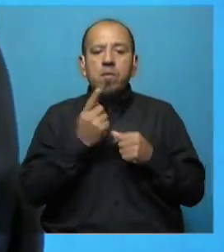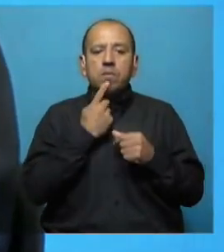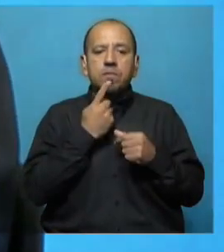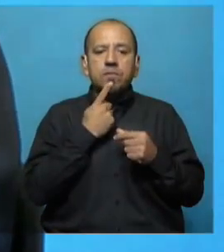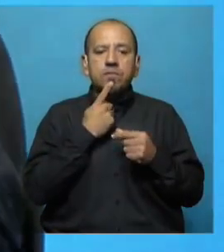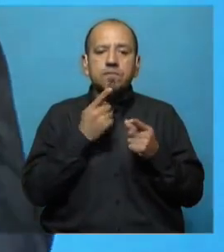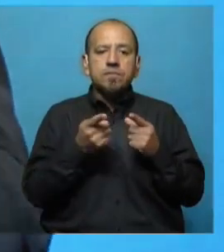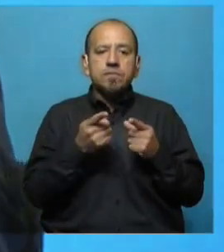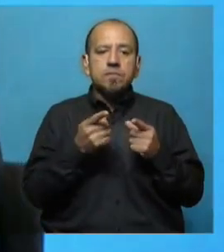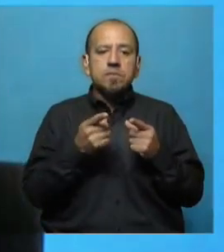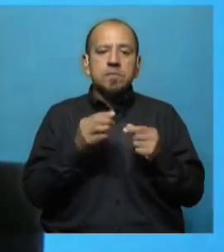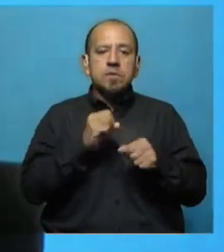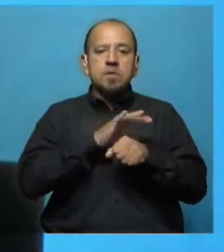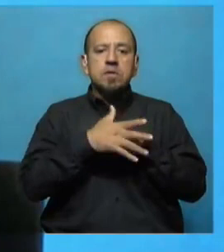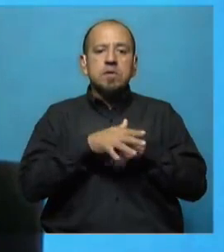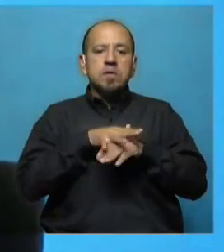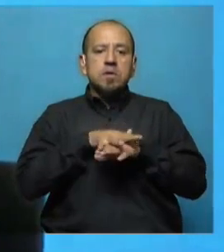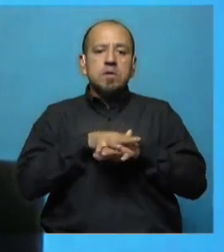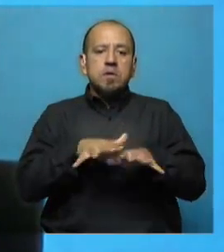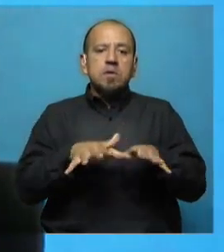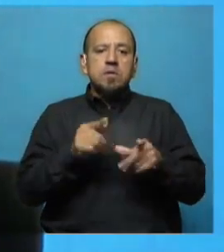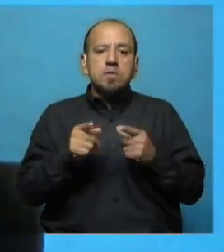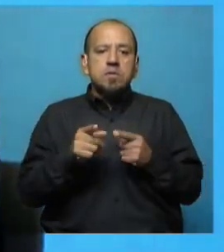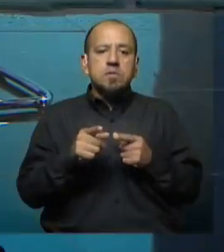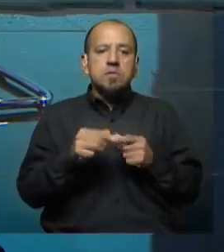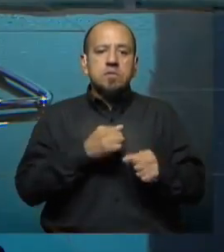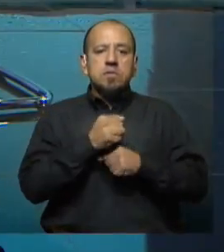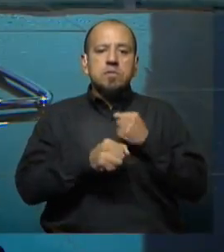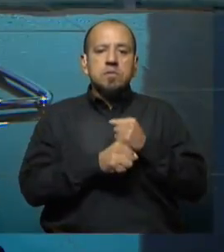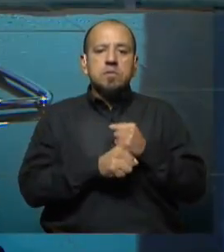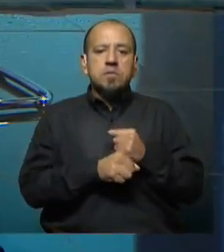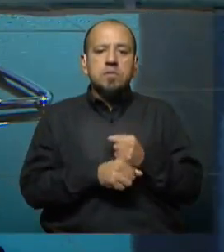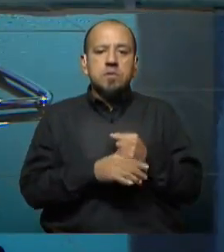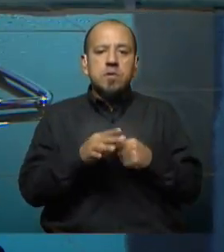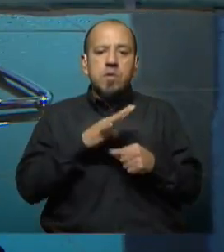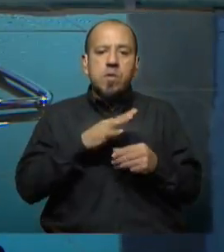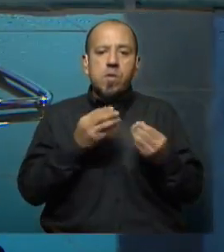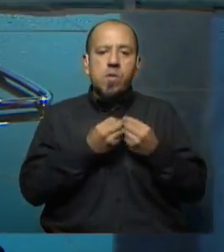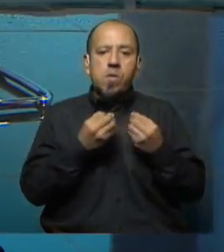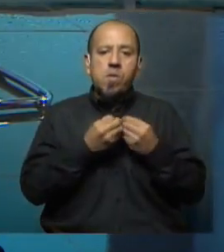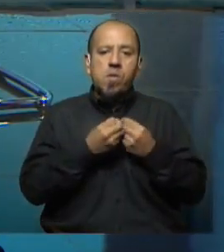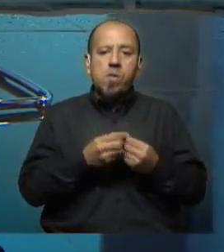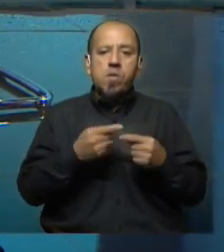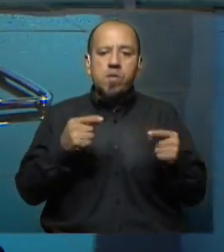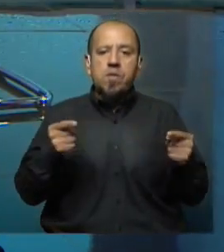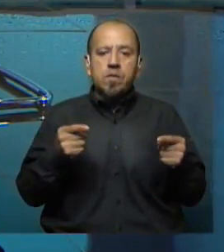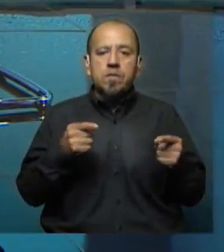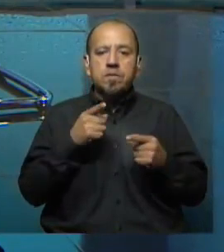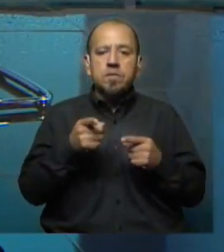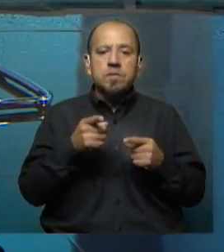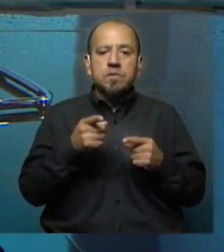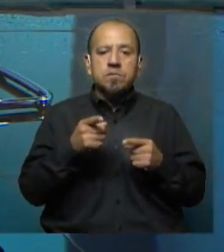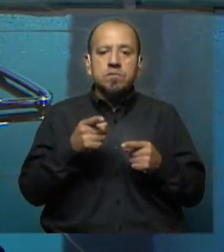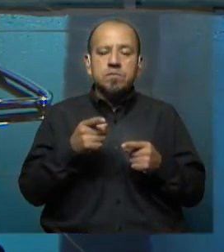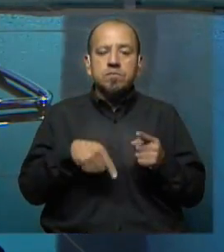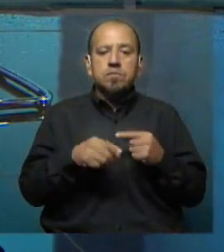salimos de la pandemia y y nos colocamos un año este Donde ha pasado mucha cosa de hecho te ha tocado a vos tener